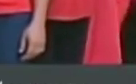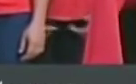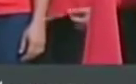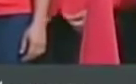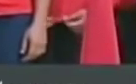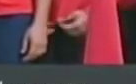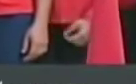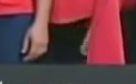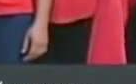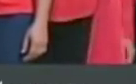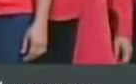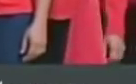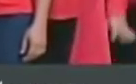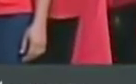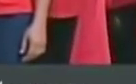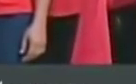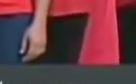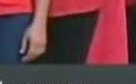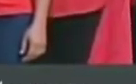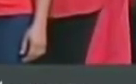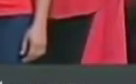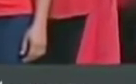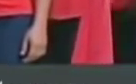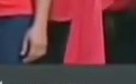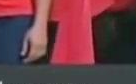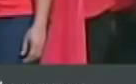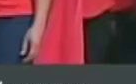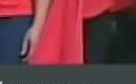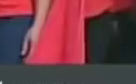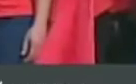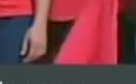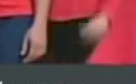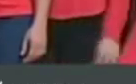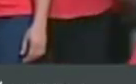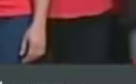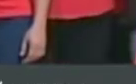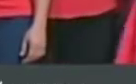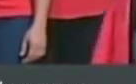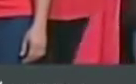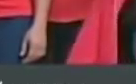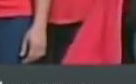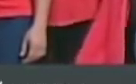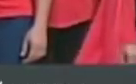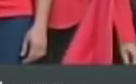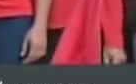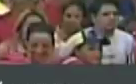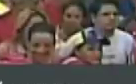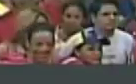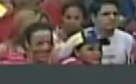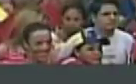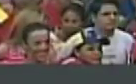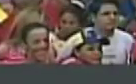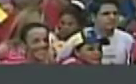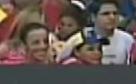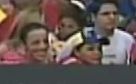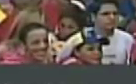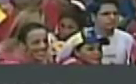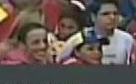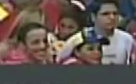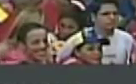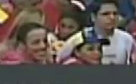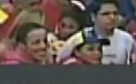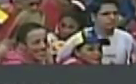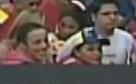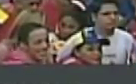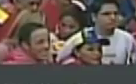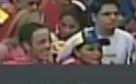nuestra, porque la calle es del pueblo, porque en la calle se defiende la revolución. Como